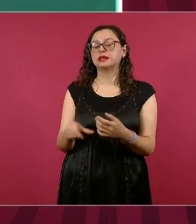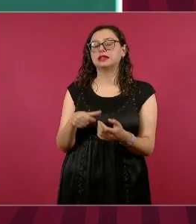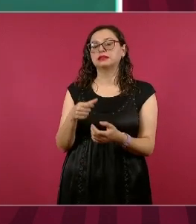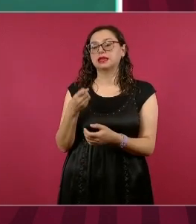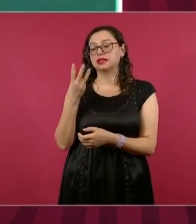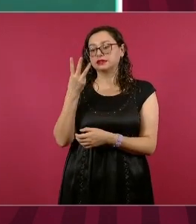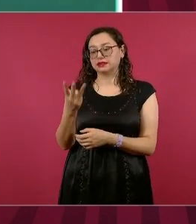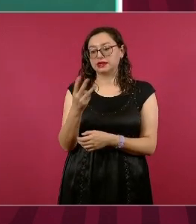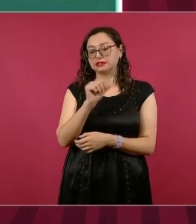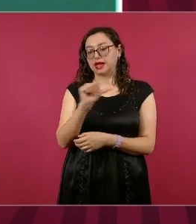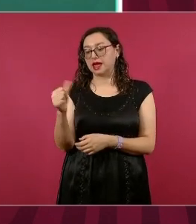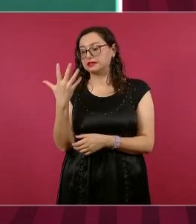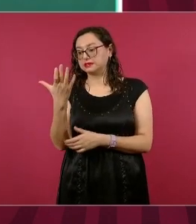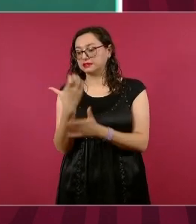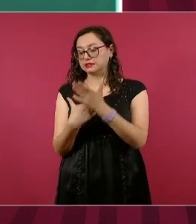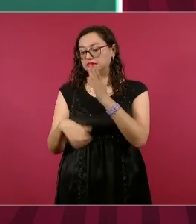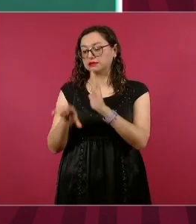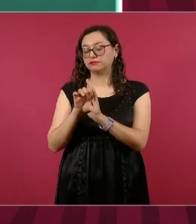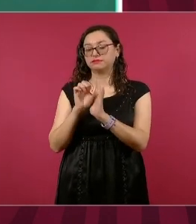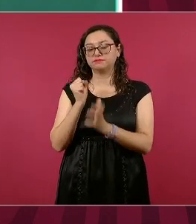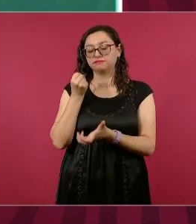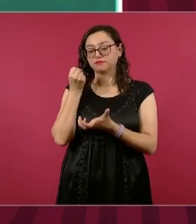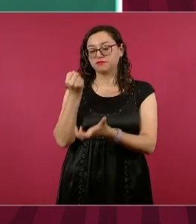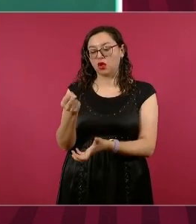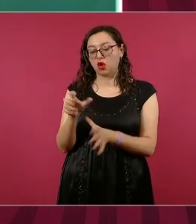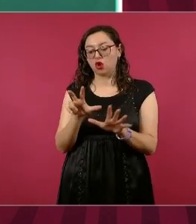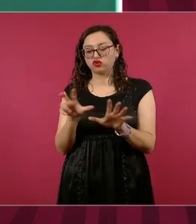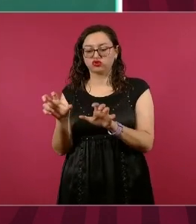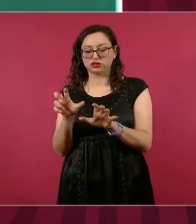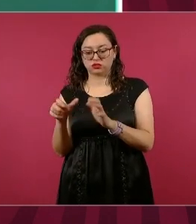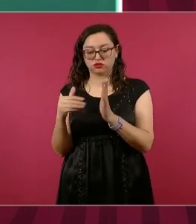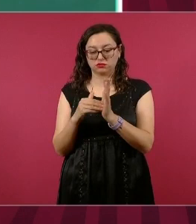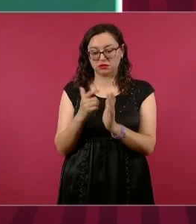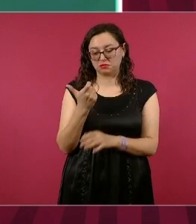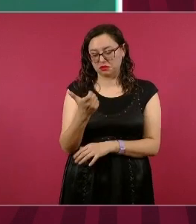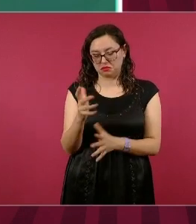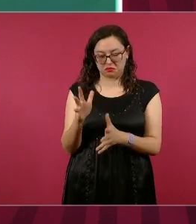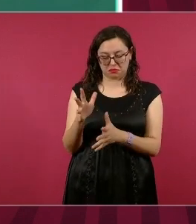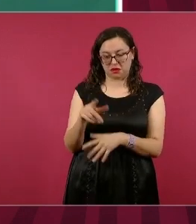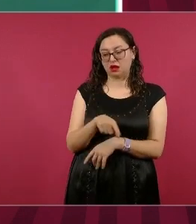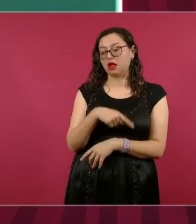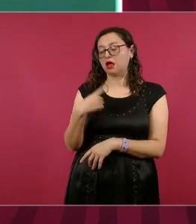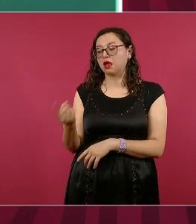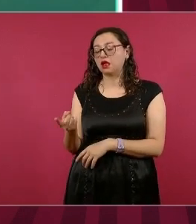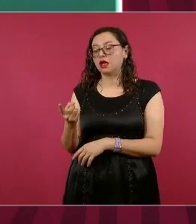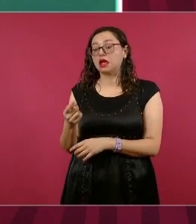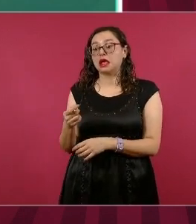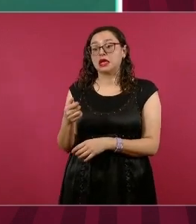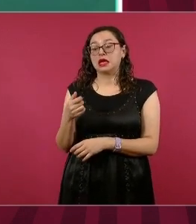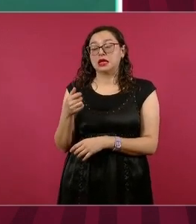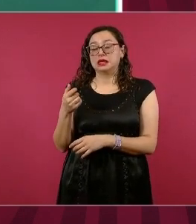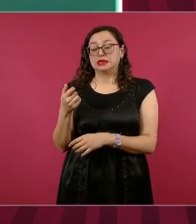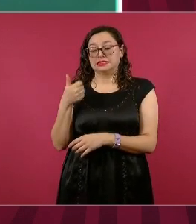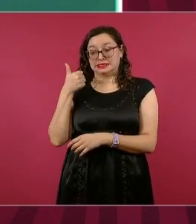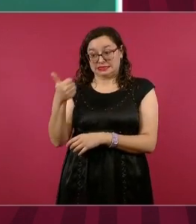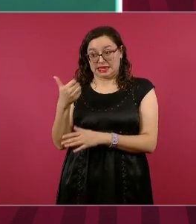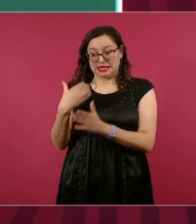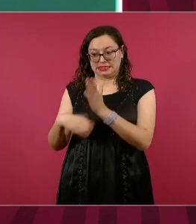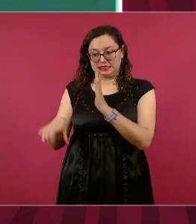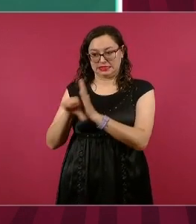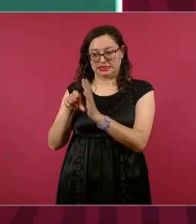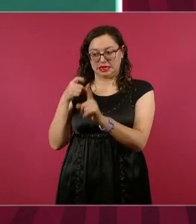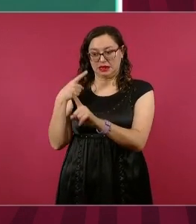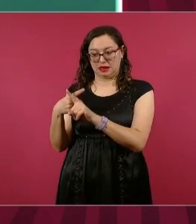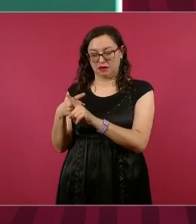salud de 3 a 5 consultorios que recibirán en promedio 800 mil pesos, 4 para centros de 6 consultorios o más que